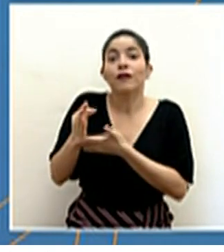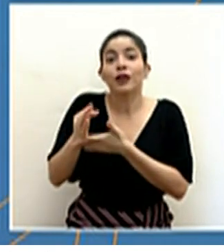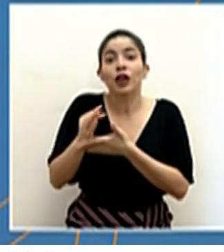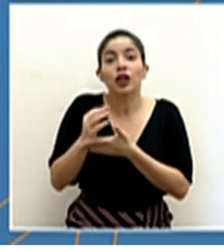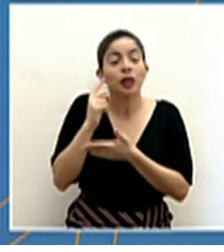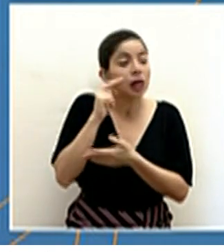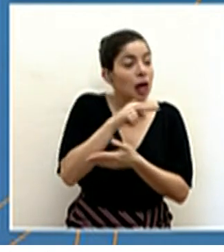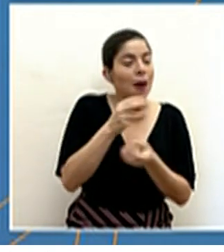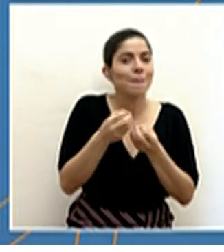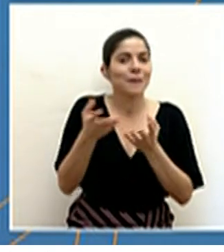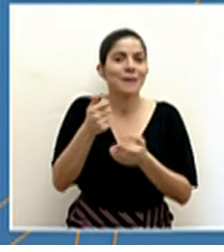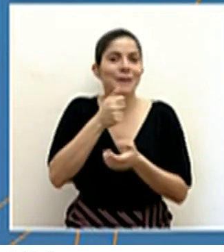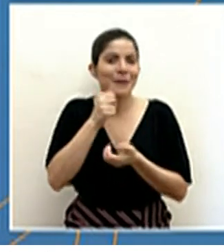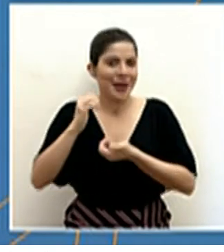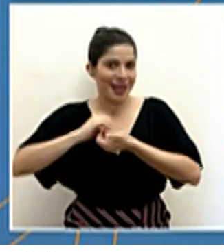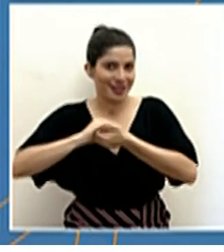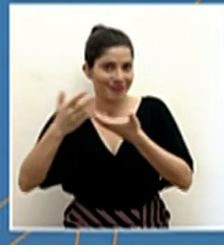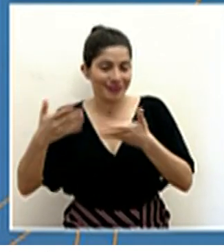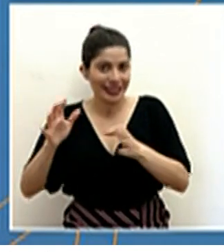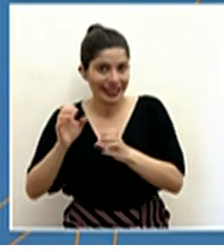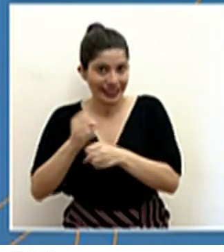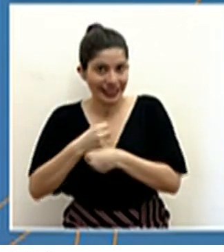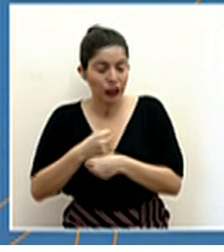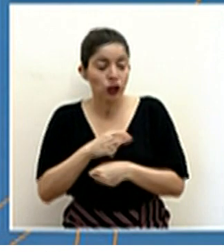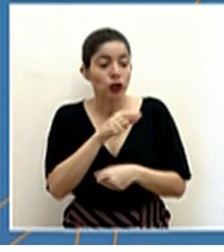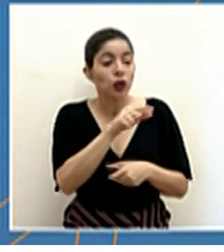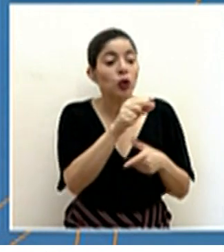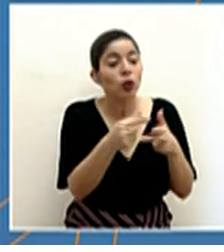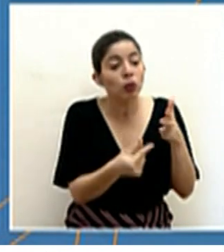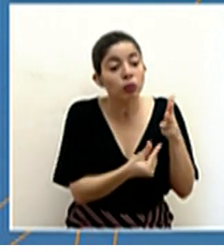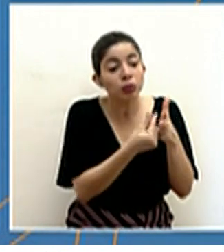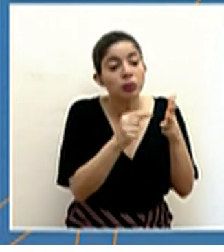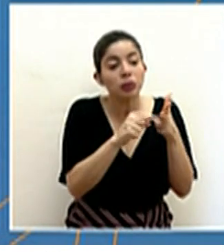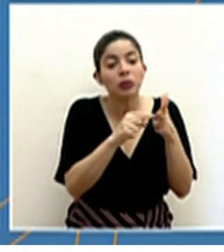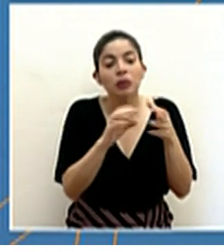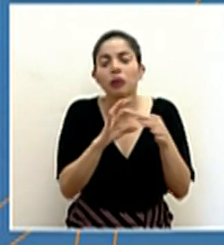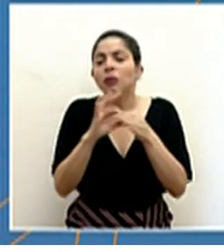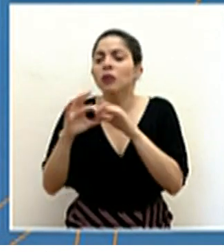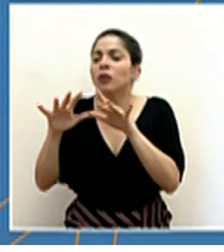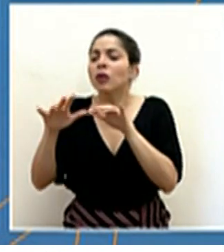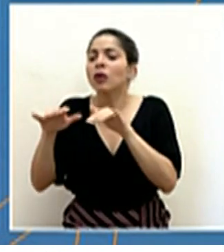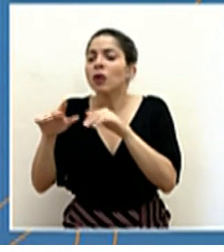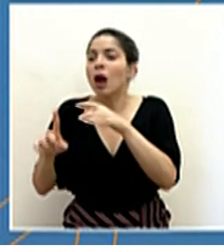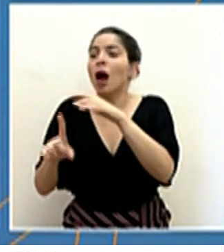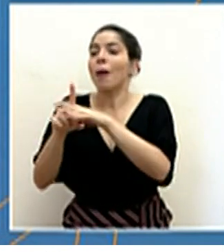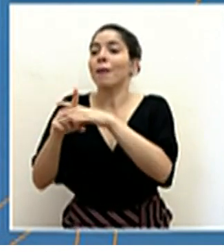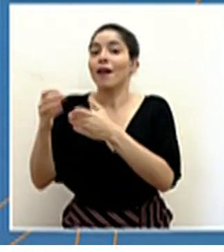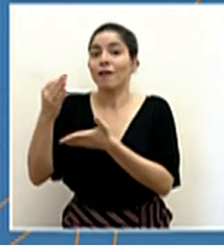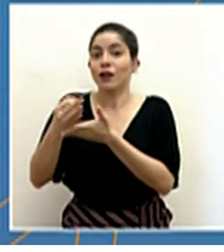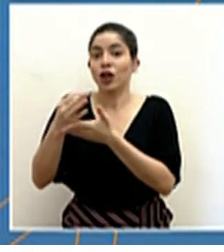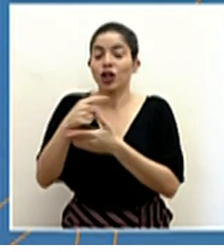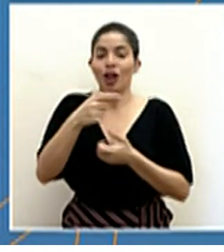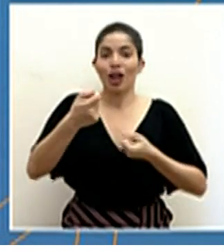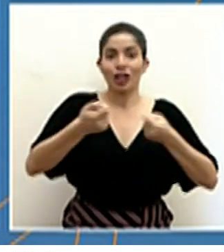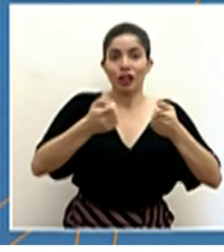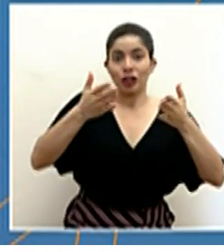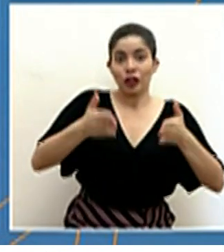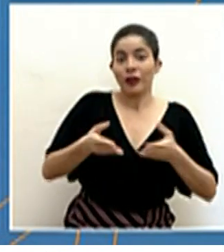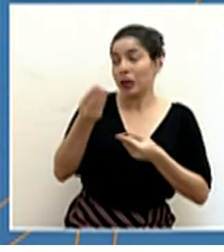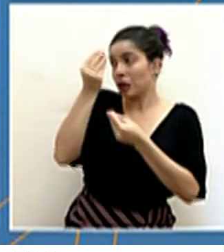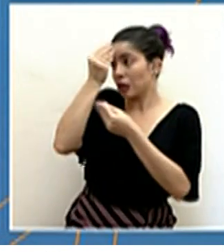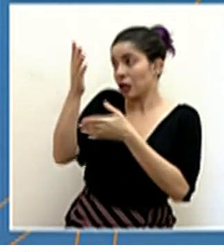de esta alianza público-privada que hemos identificado, donde el conductor proporciona el